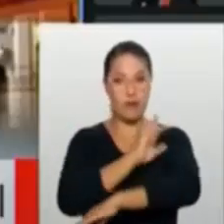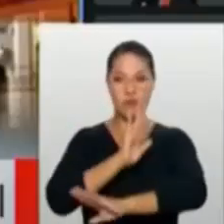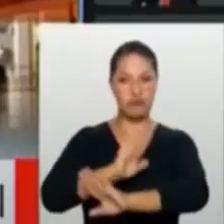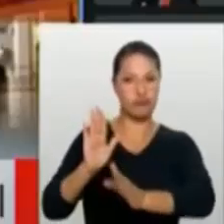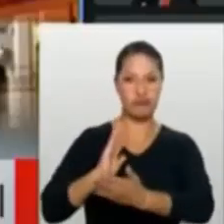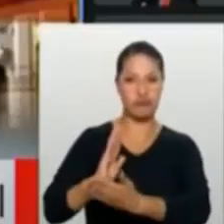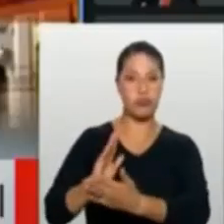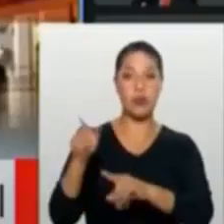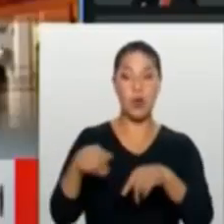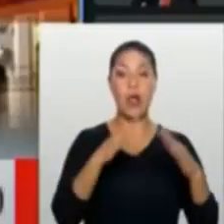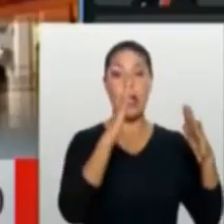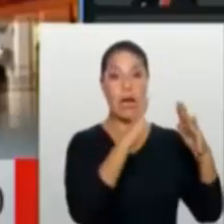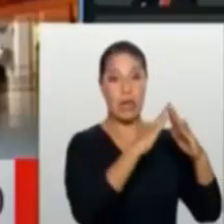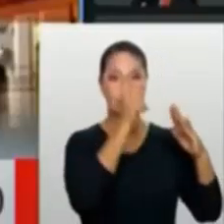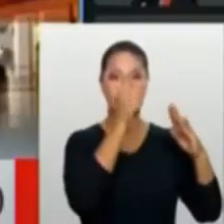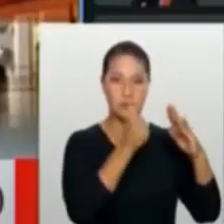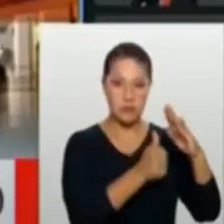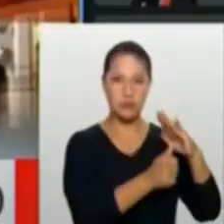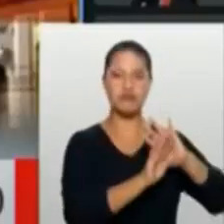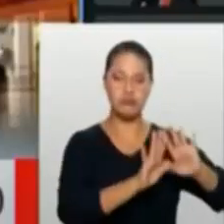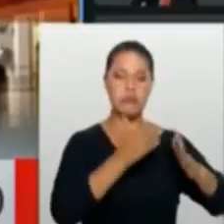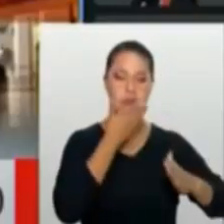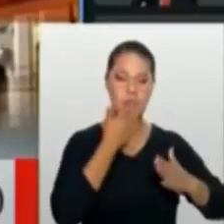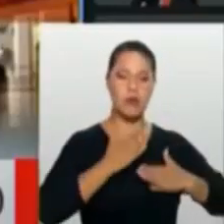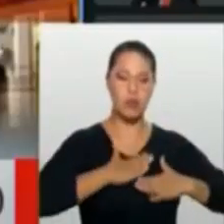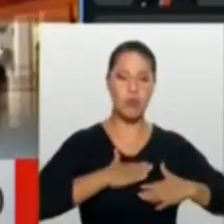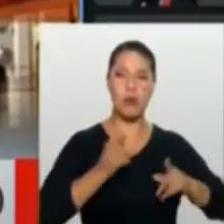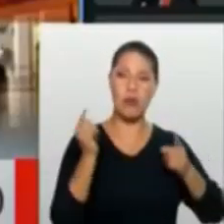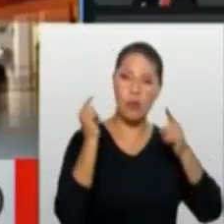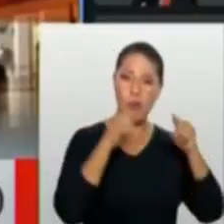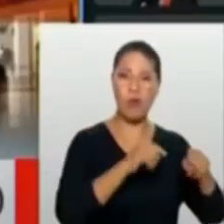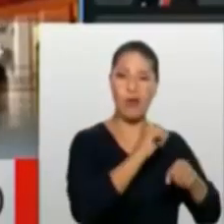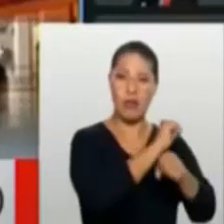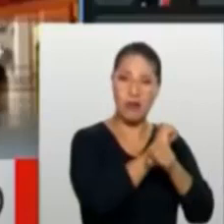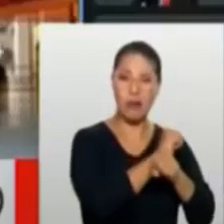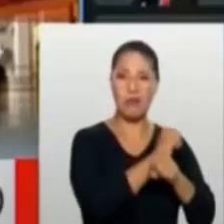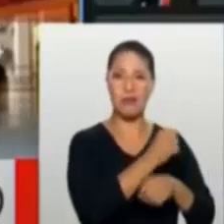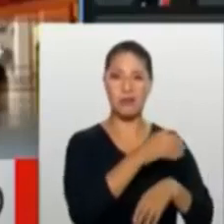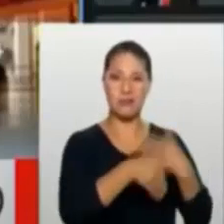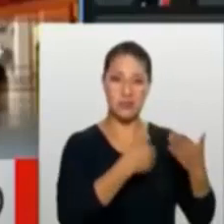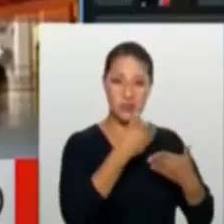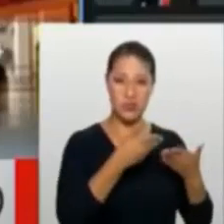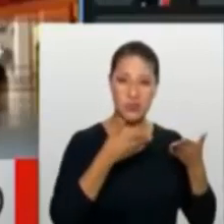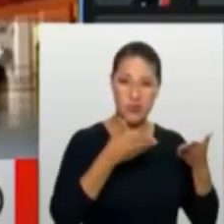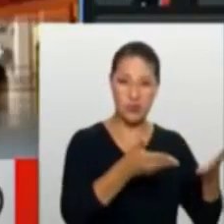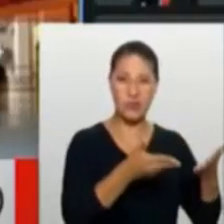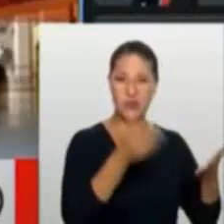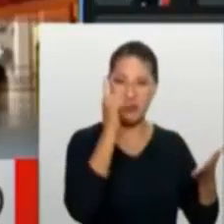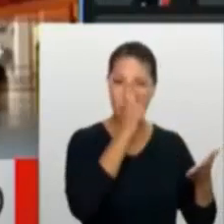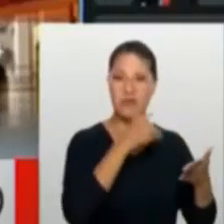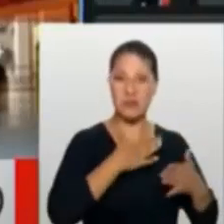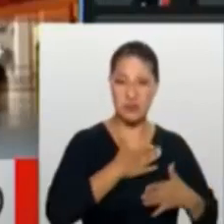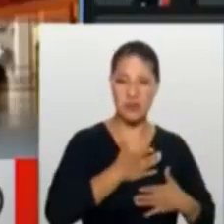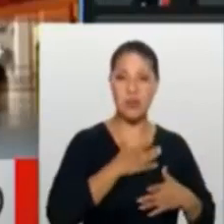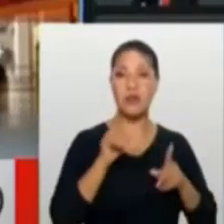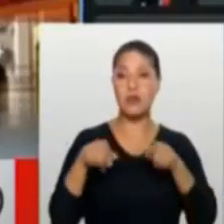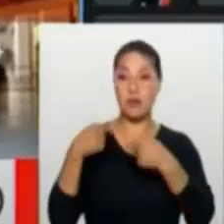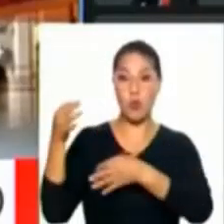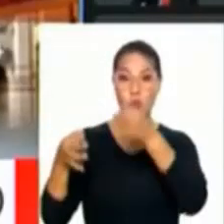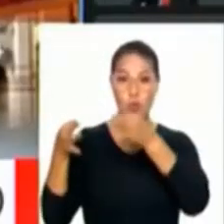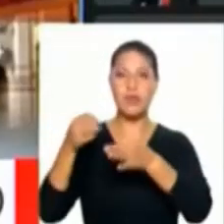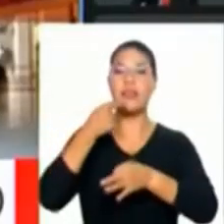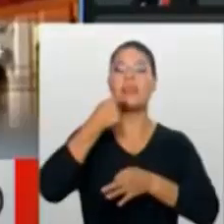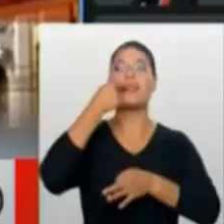Hola amigos de Publicontadores, el día de hoy les daremos a conocer que Alberto Fujimori parece que no va a salir de los